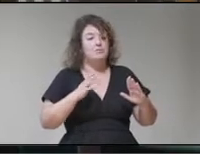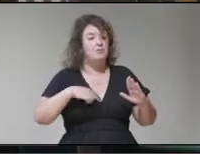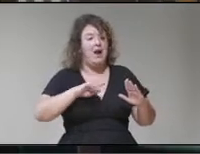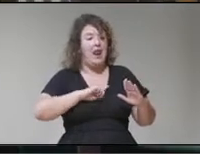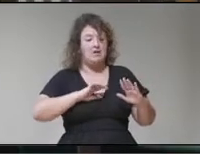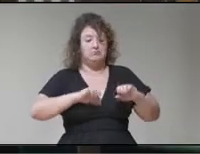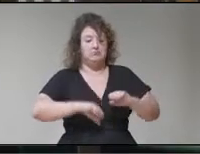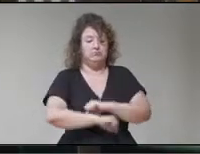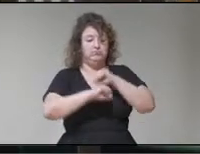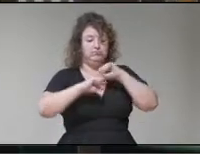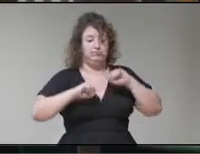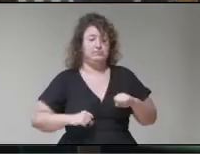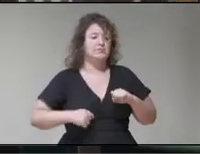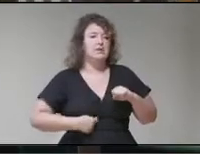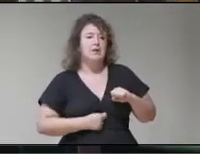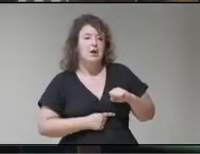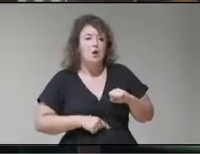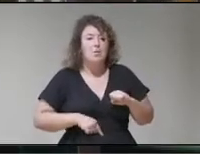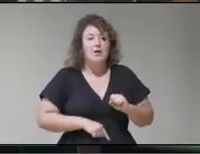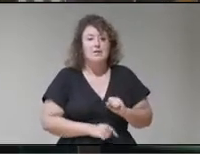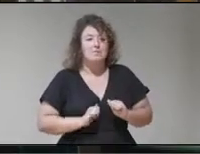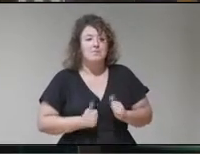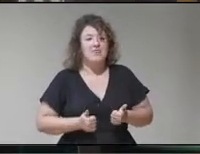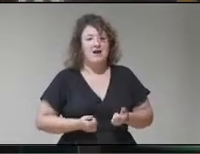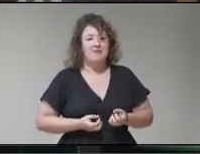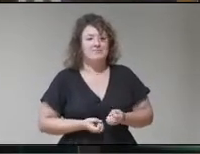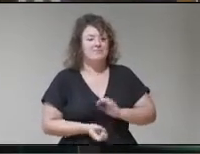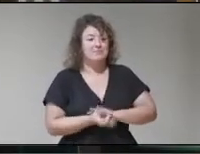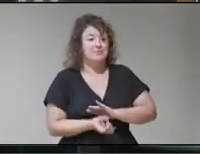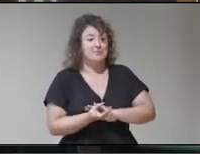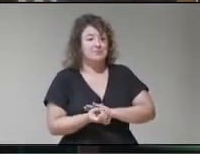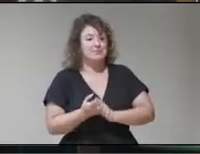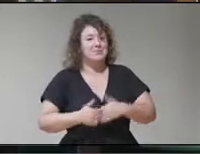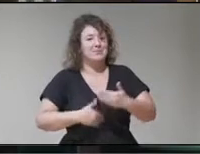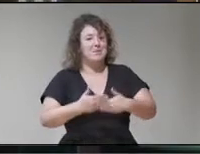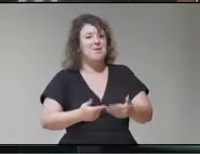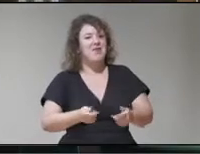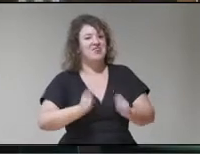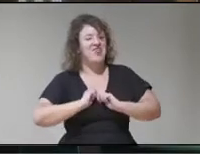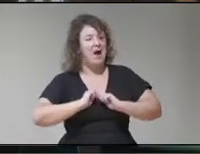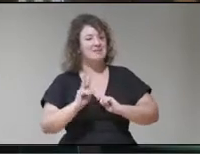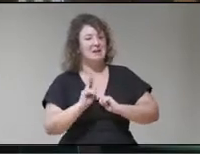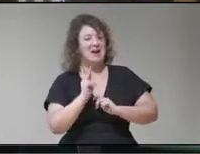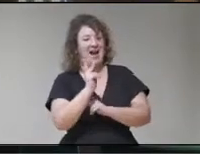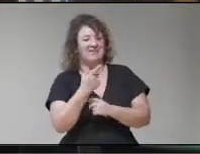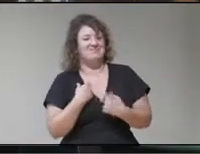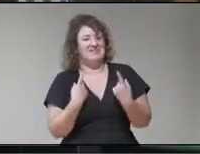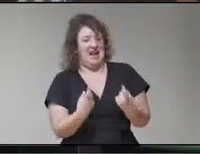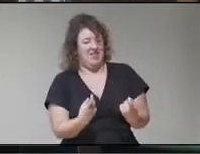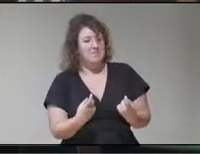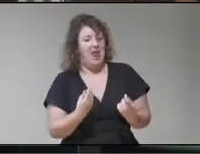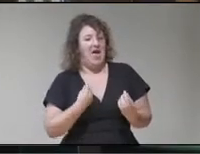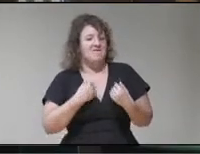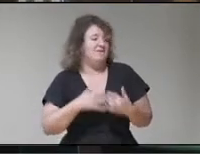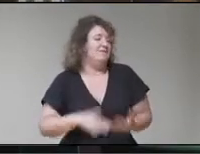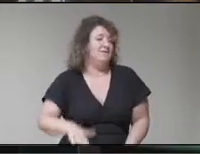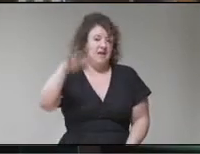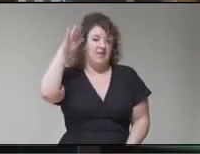establezca una microbiota incipiente en su intestino que le proporcione ya la vitamina K que necesitará todo a lo largo de su